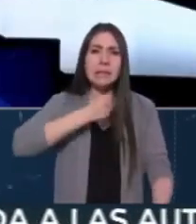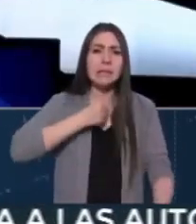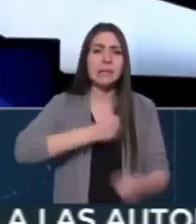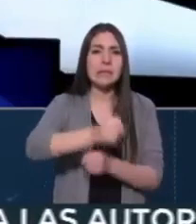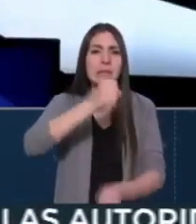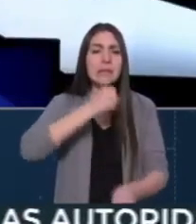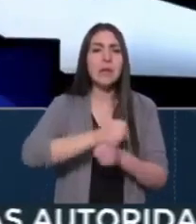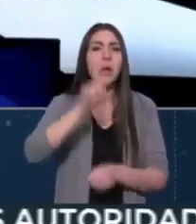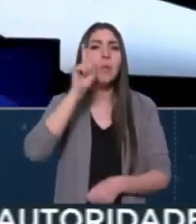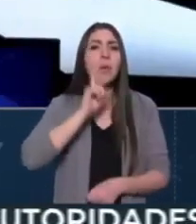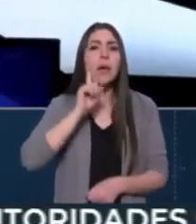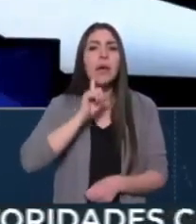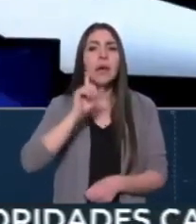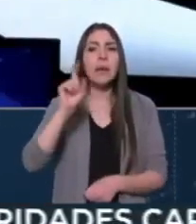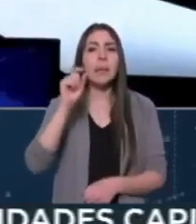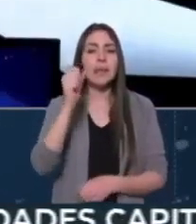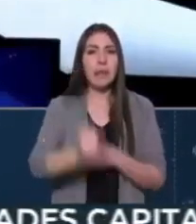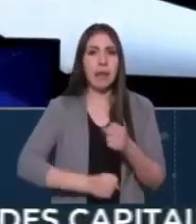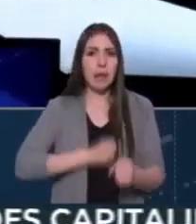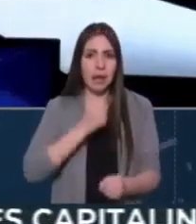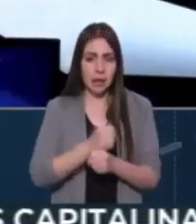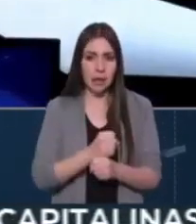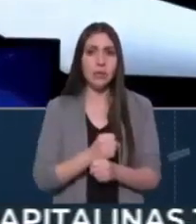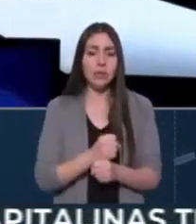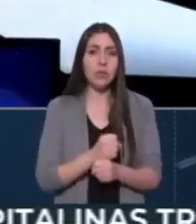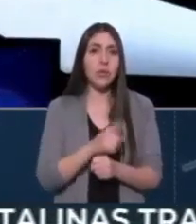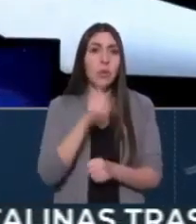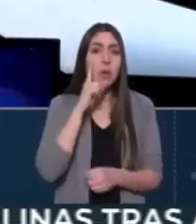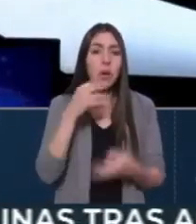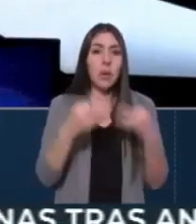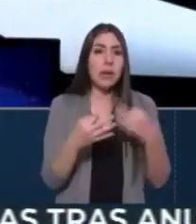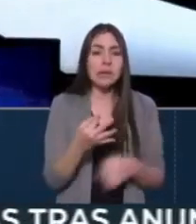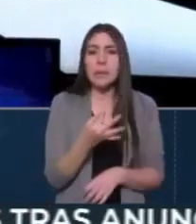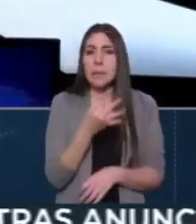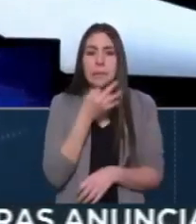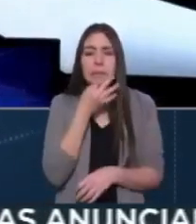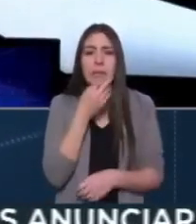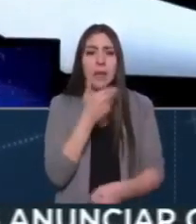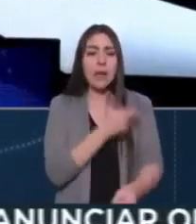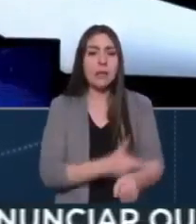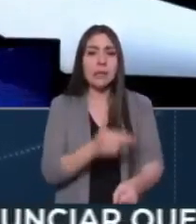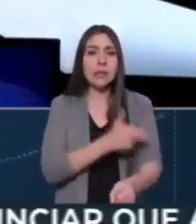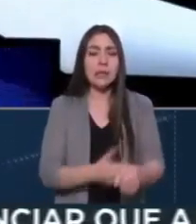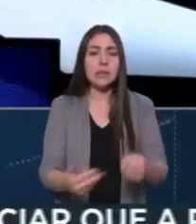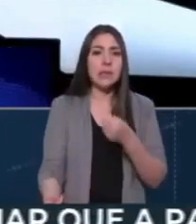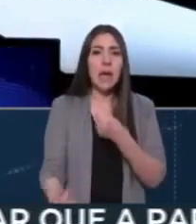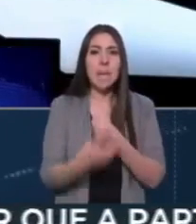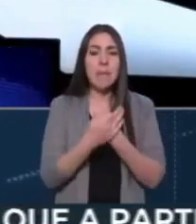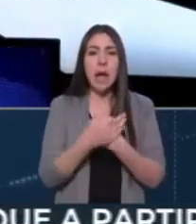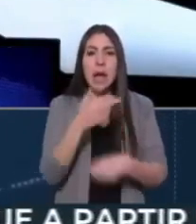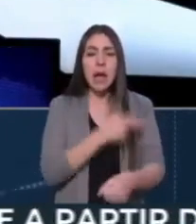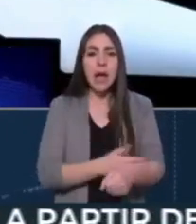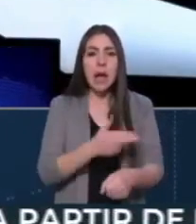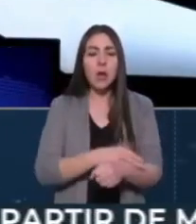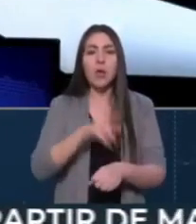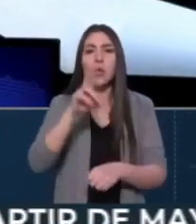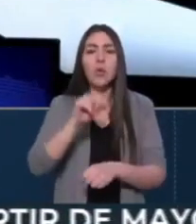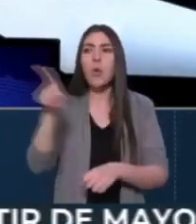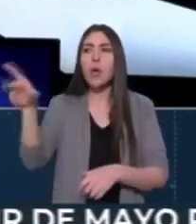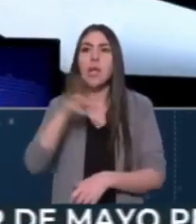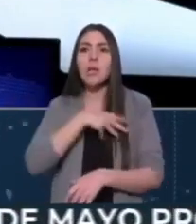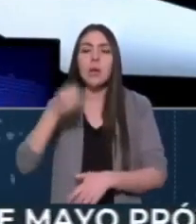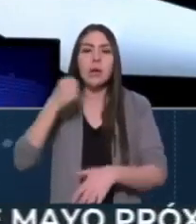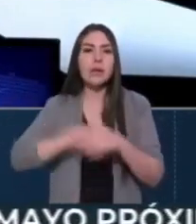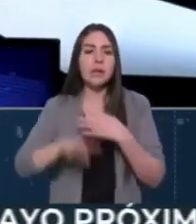años, y tramitó el amparo inmediato para que no estuviese en la cárcel. Fue detenido y todo, y se tramitó,